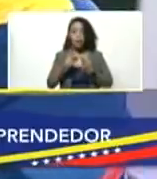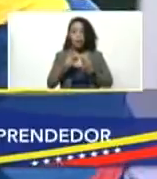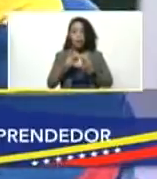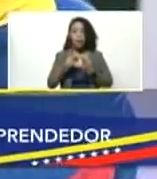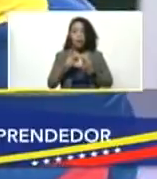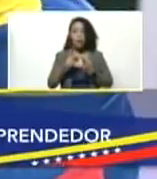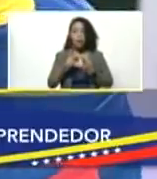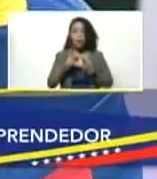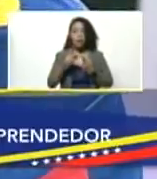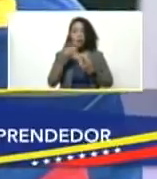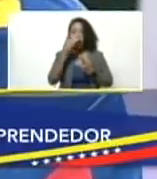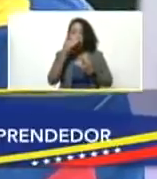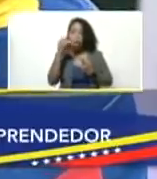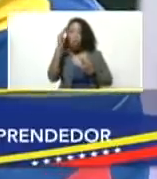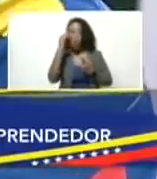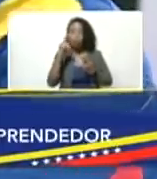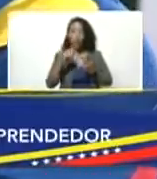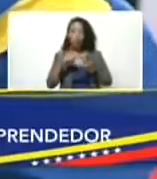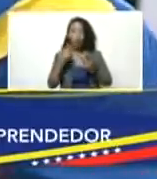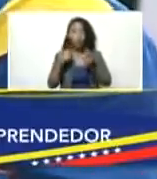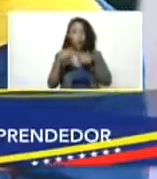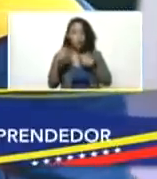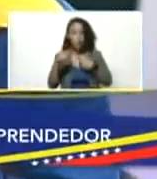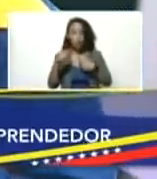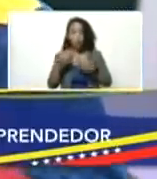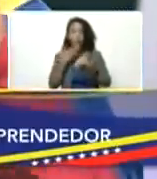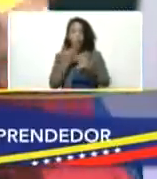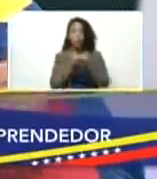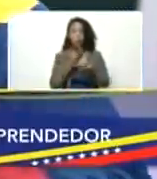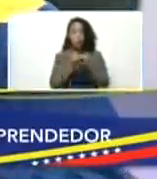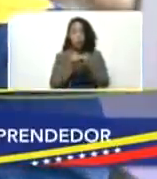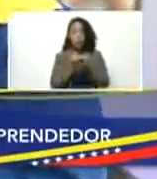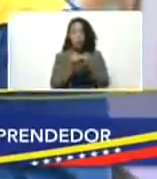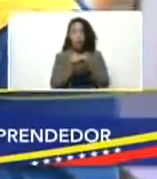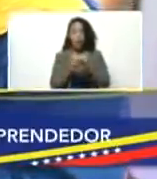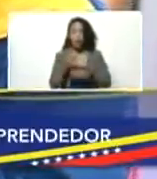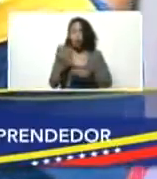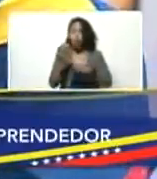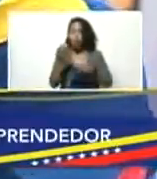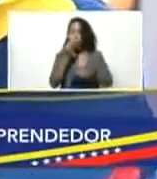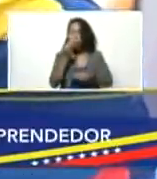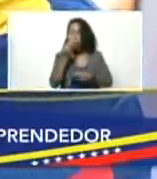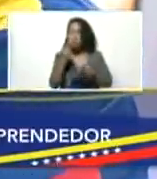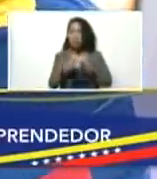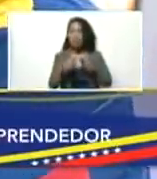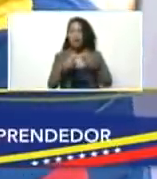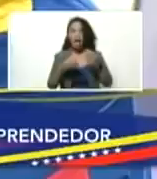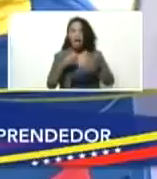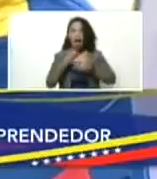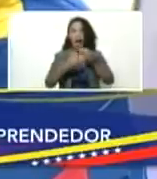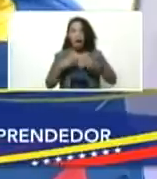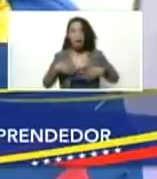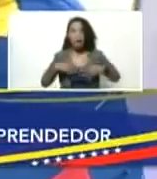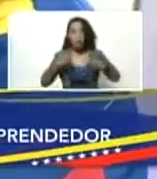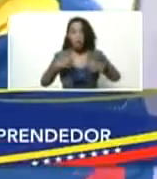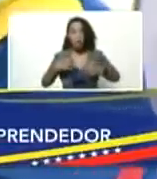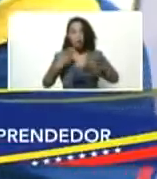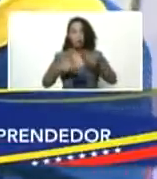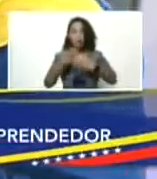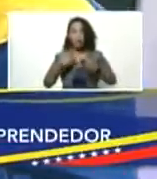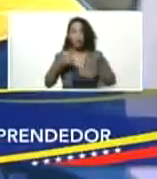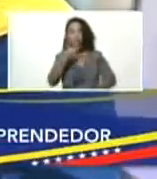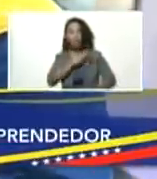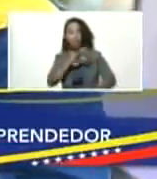poquito más avanzada, con su negocio, con su propuesta, desde comida hasta hacer ropa, servicios